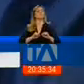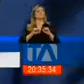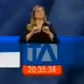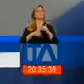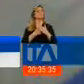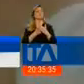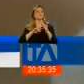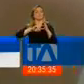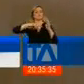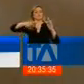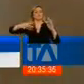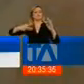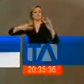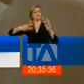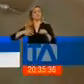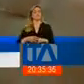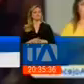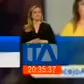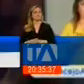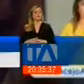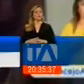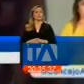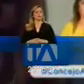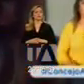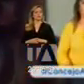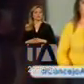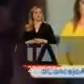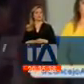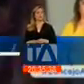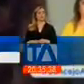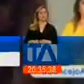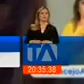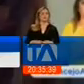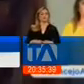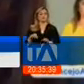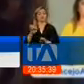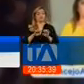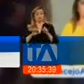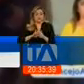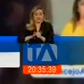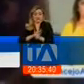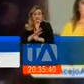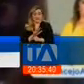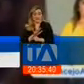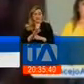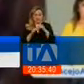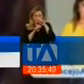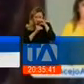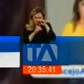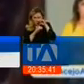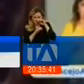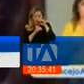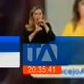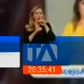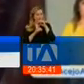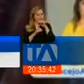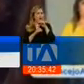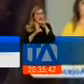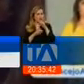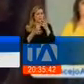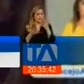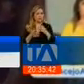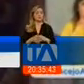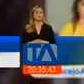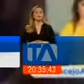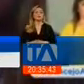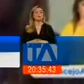nuevas tecnologías con pruebas de antígenos. Porque identifica proteínas de coronavirus, ¿no? Es muy difícil que tengas una reacción cruzada